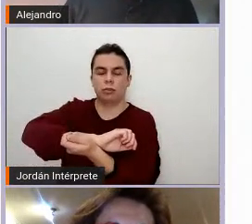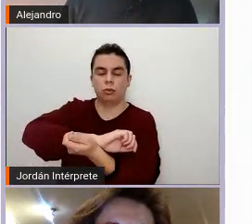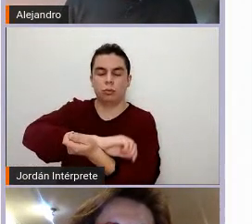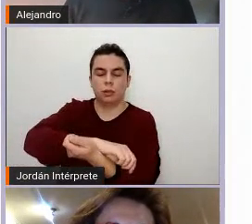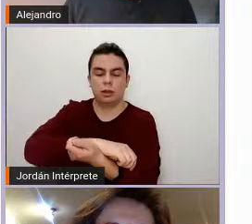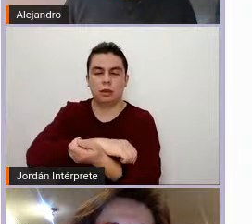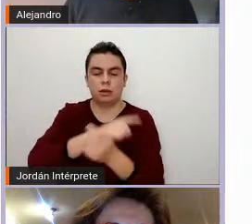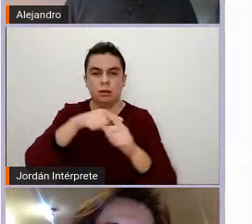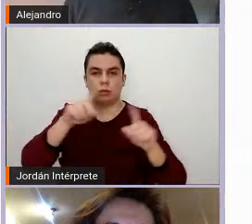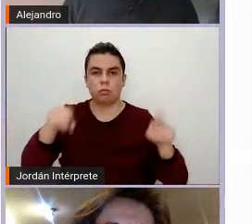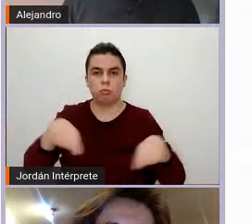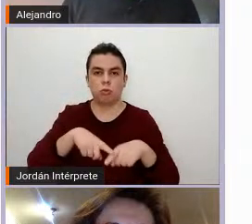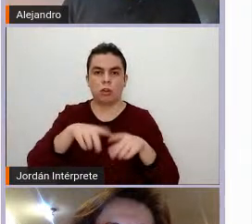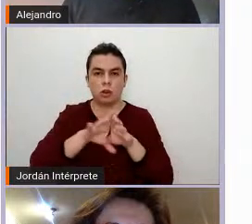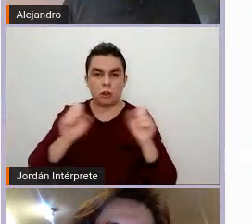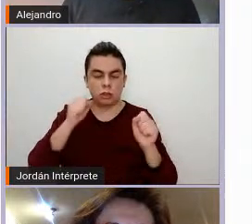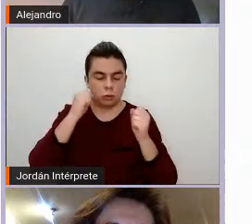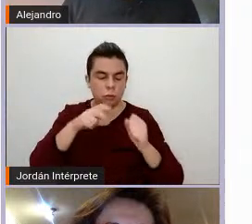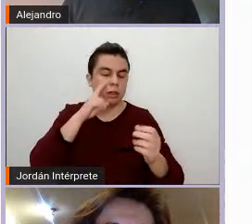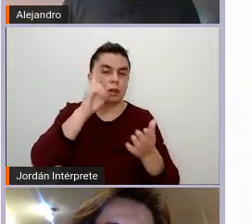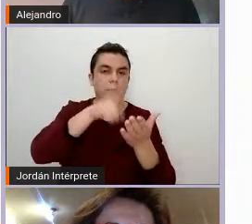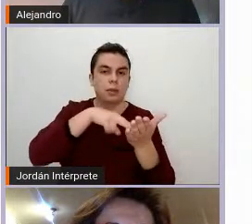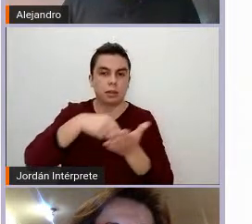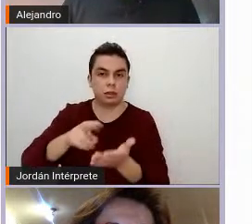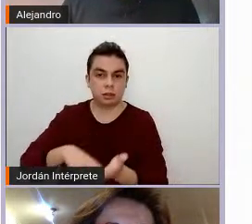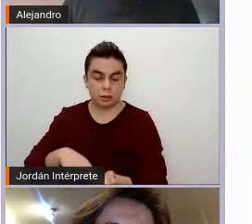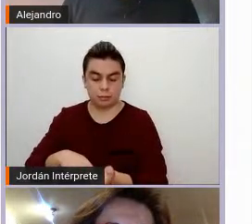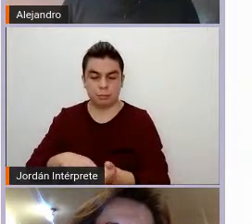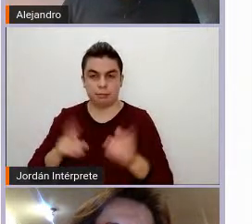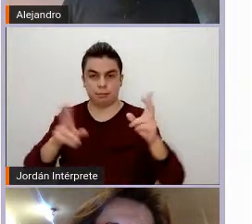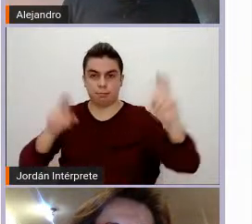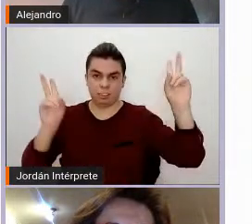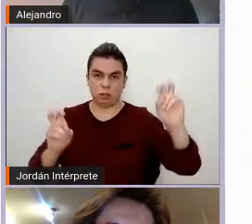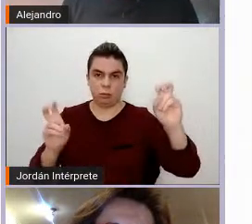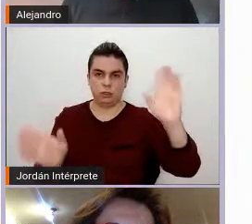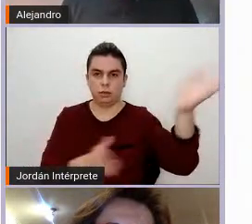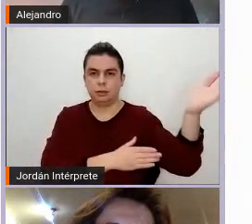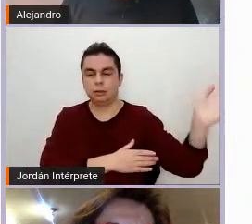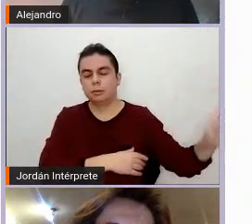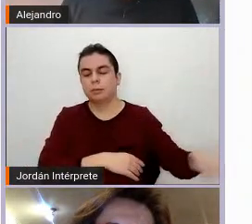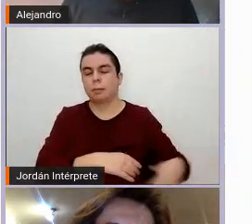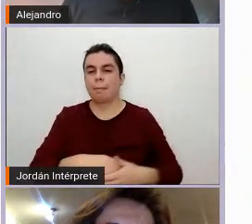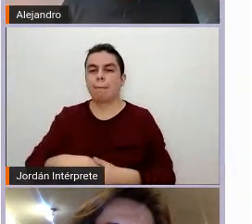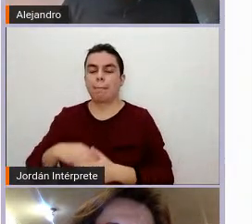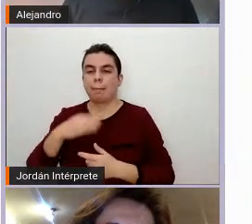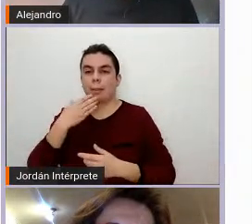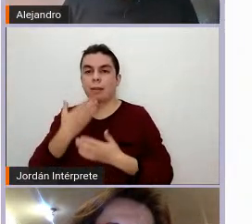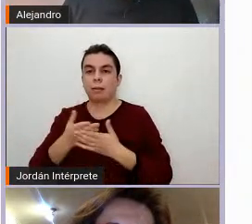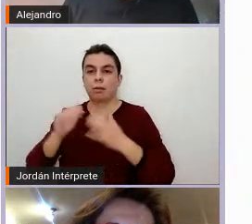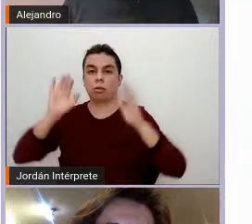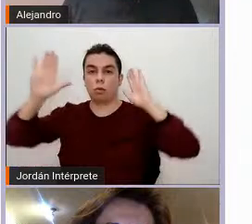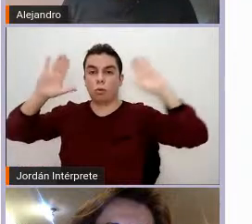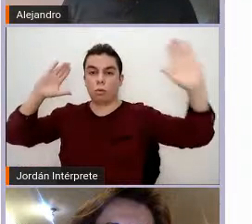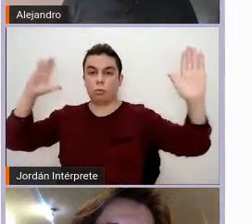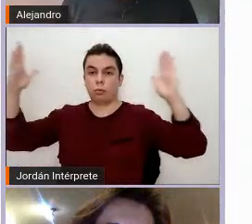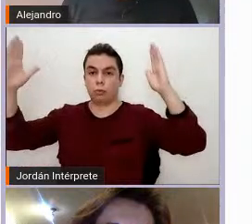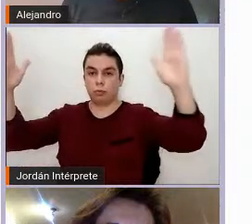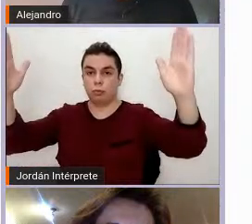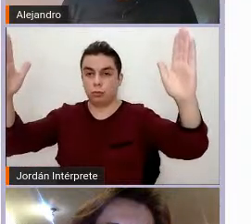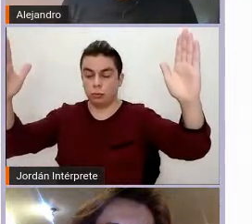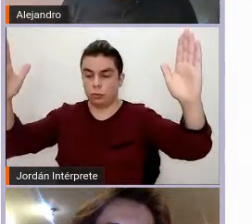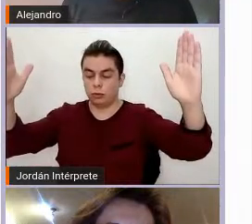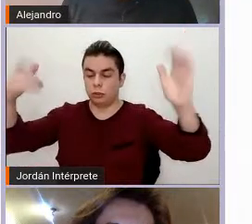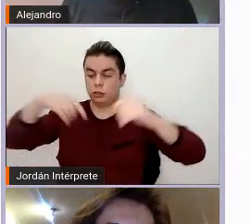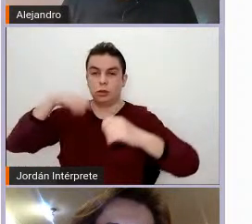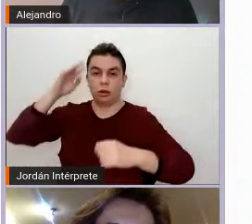comillas. En su exposición interdisciplinaria, Violeta tocaba la guitarra, servía comida tradicional